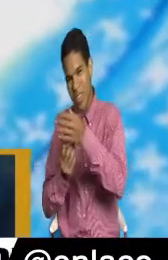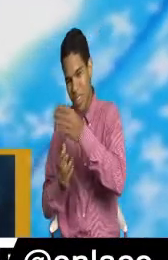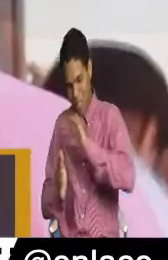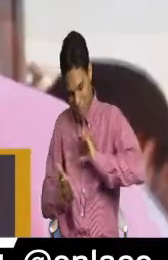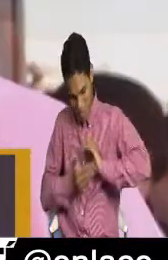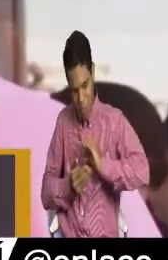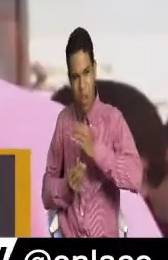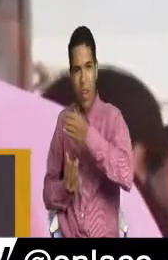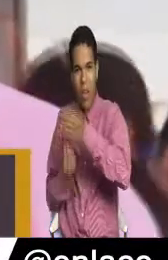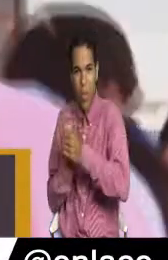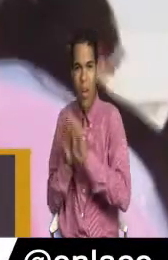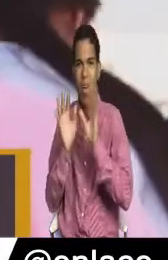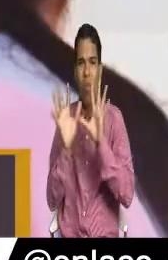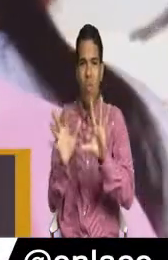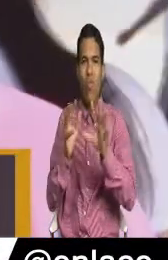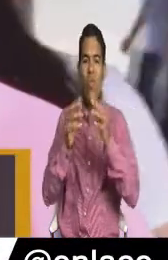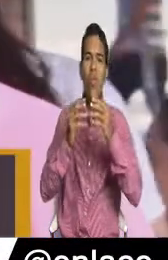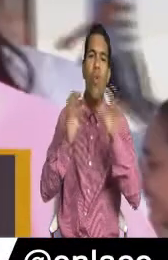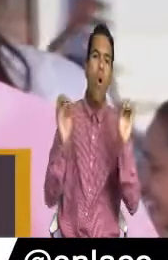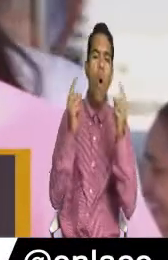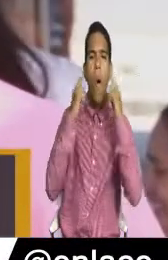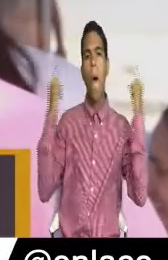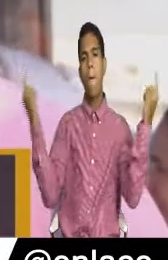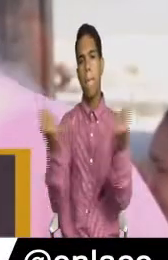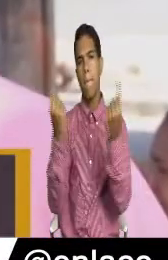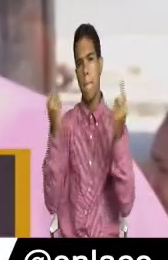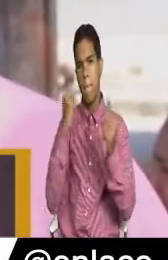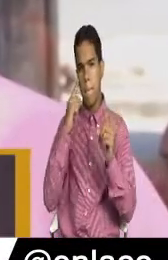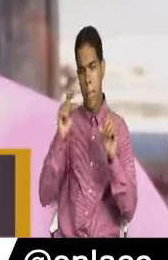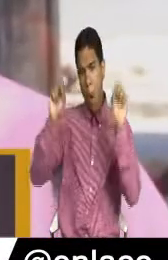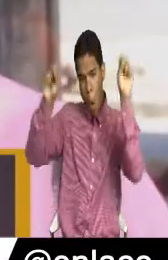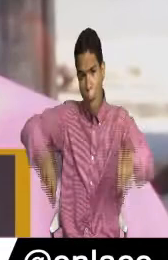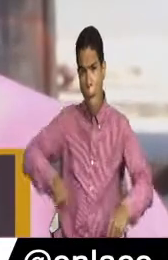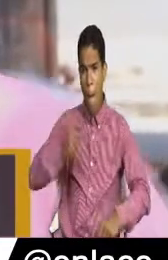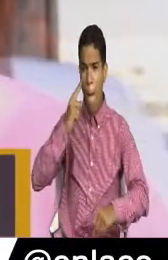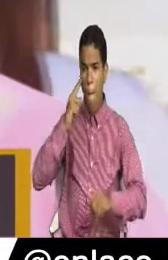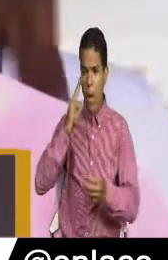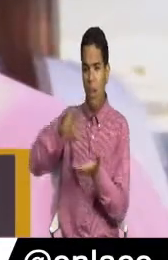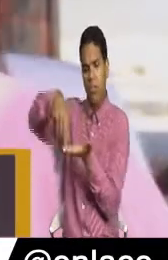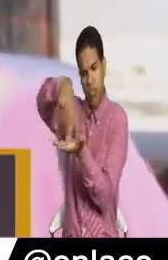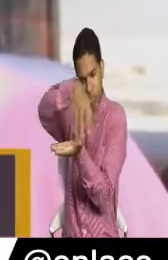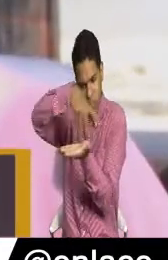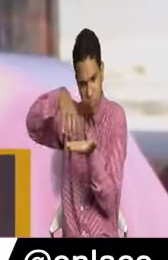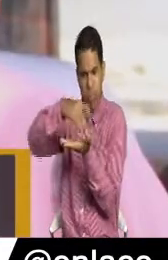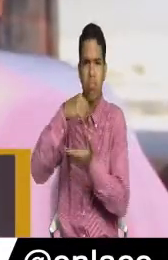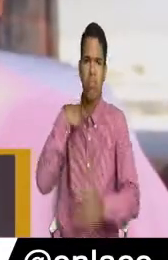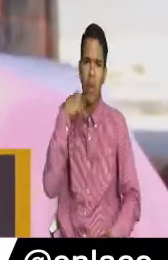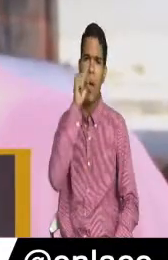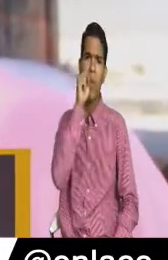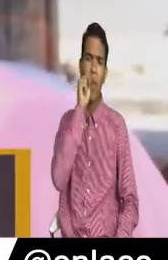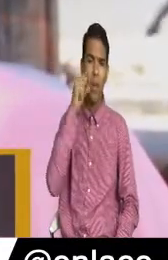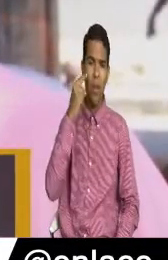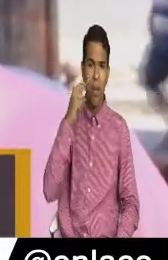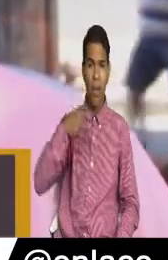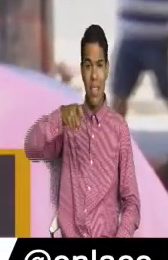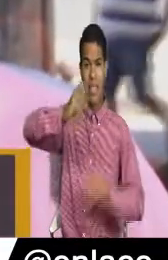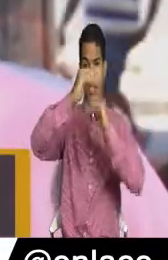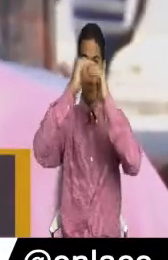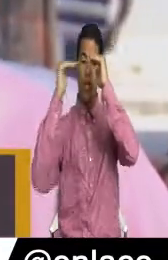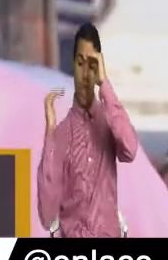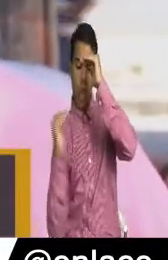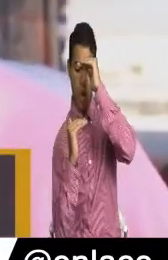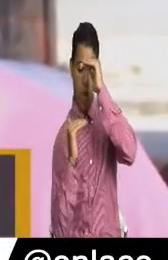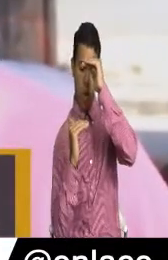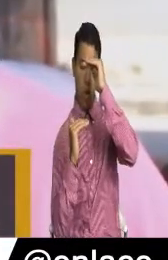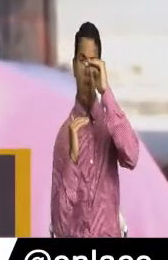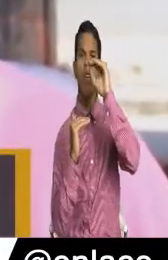al Día. Hay que completar esquemas, recuerde que Santander y en especial Barranca Bermeja está por debajo del 90%